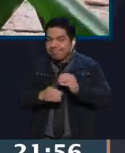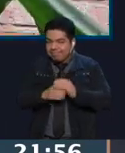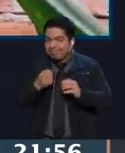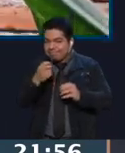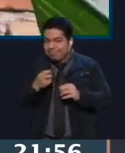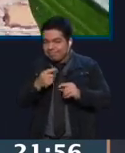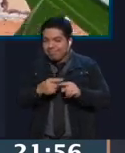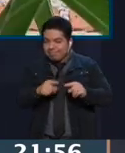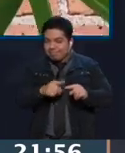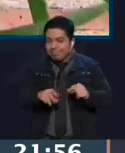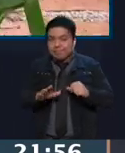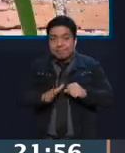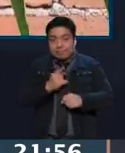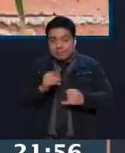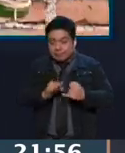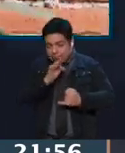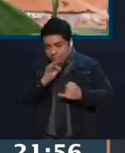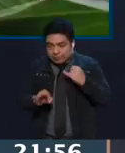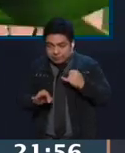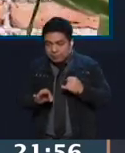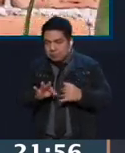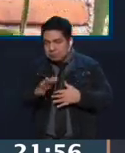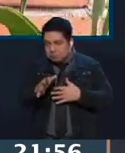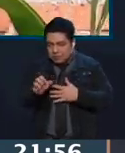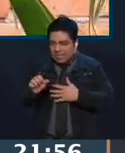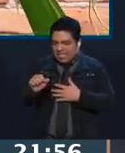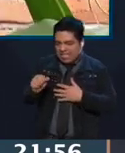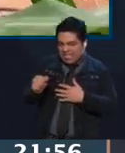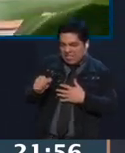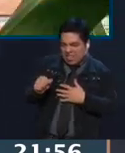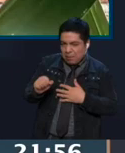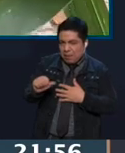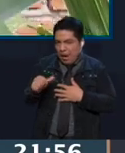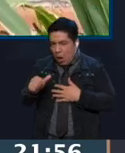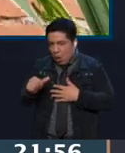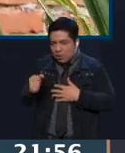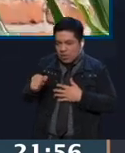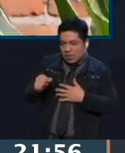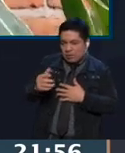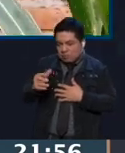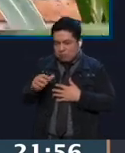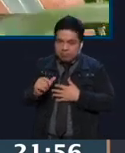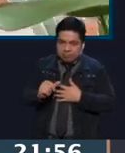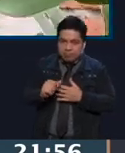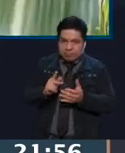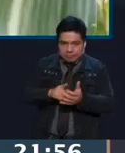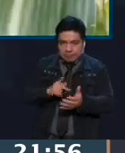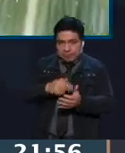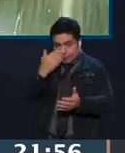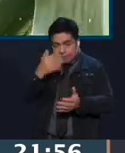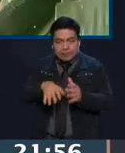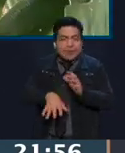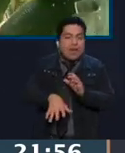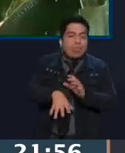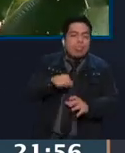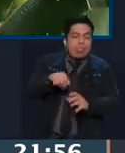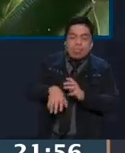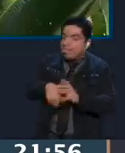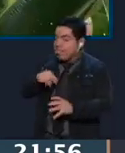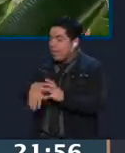milpa, para finalmente alrededor de septiembre más o menos, agosto, septiembre, que empieza la época de cosecha de